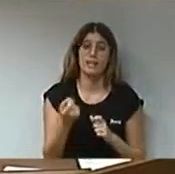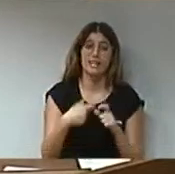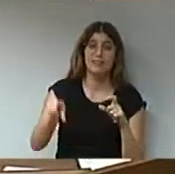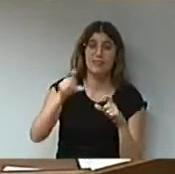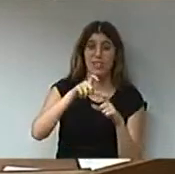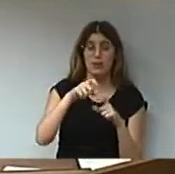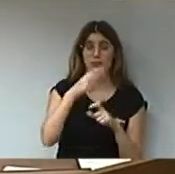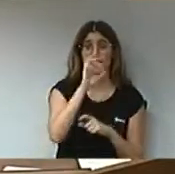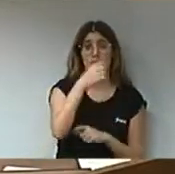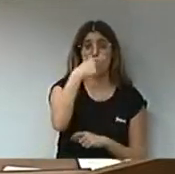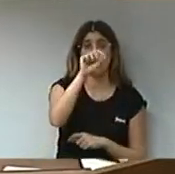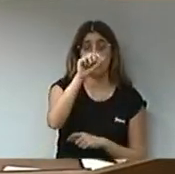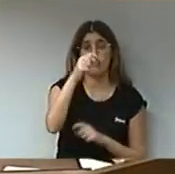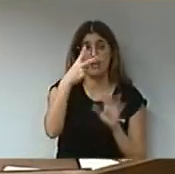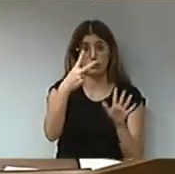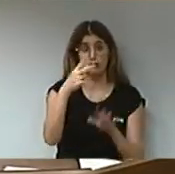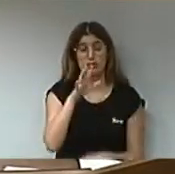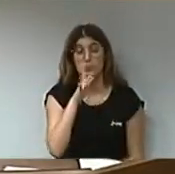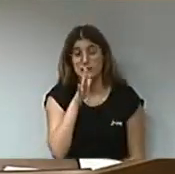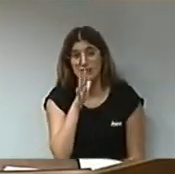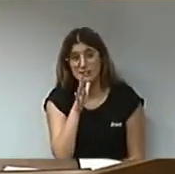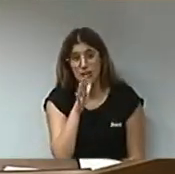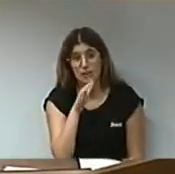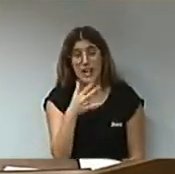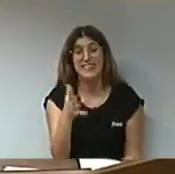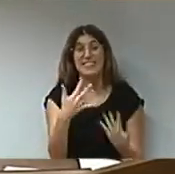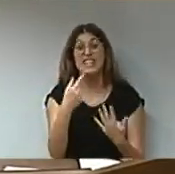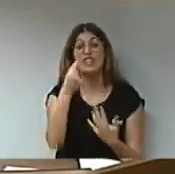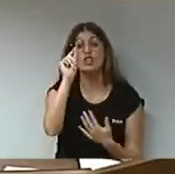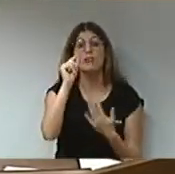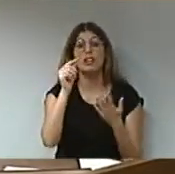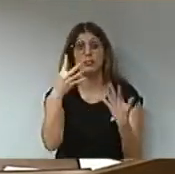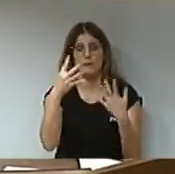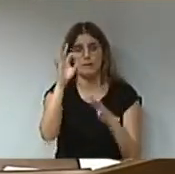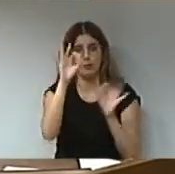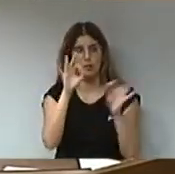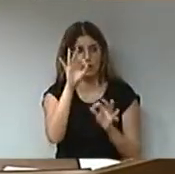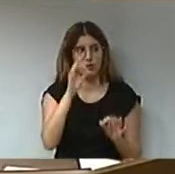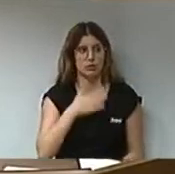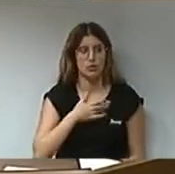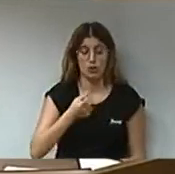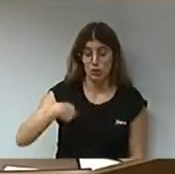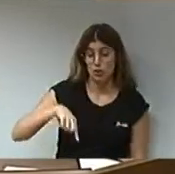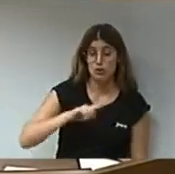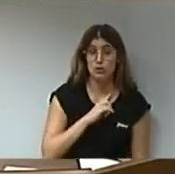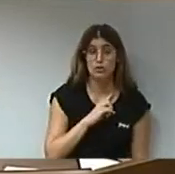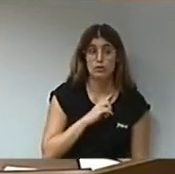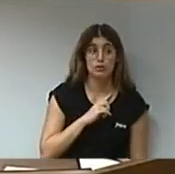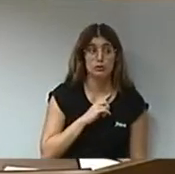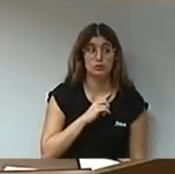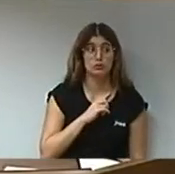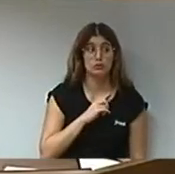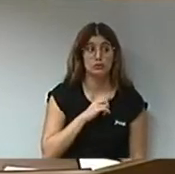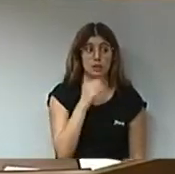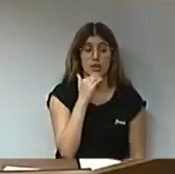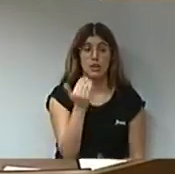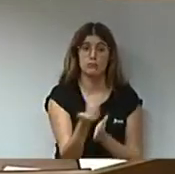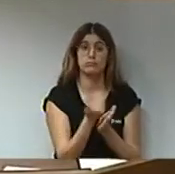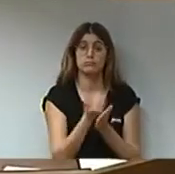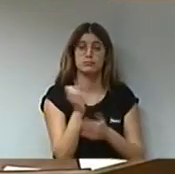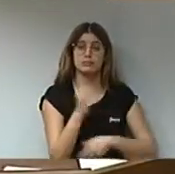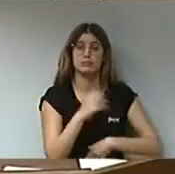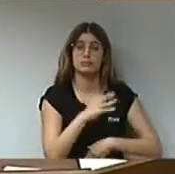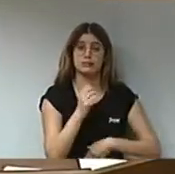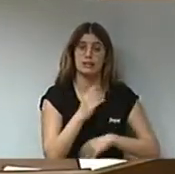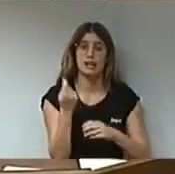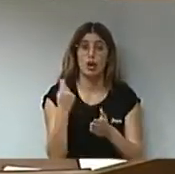en un 0,2%. ¿Saben cuánto está ahora? En un 10,9%. Nosotros nunca hicimos caja con la cesta de